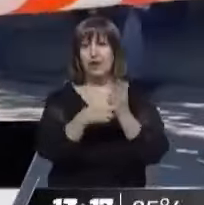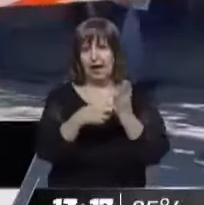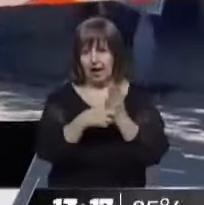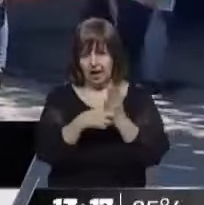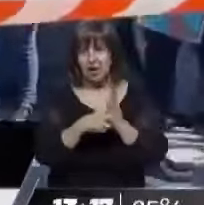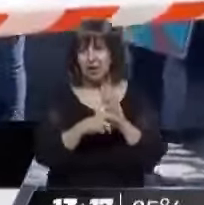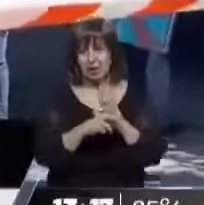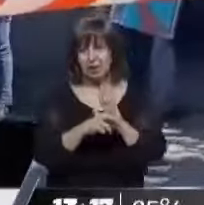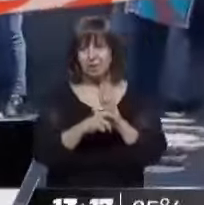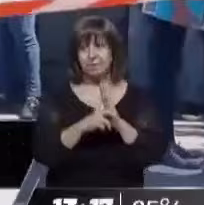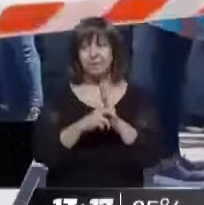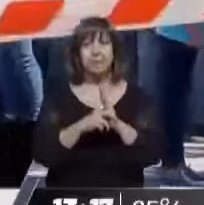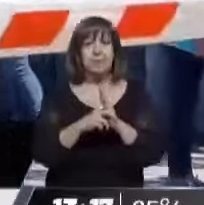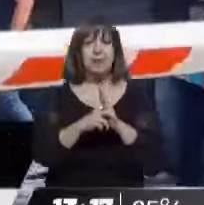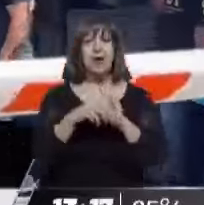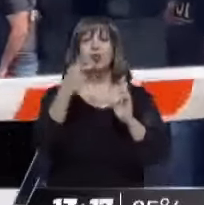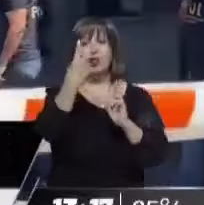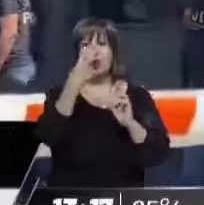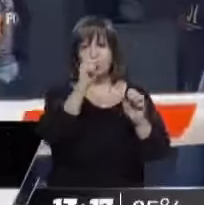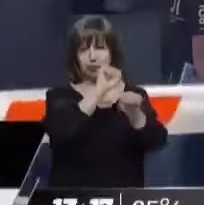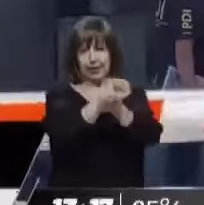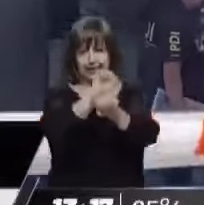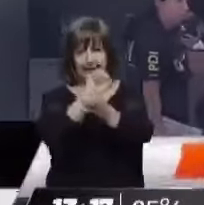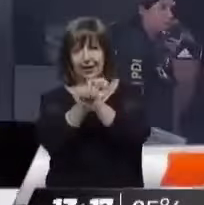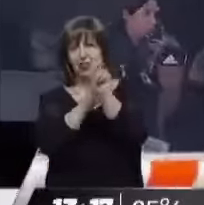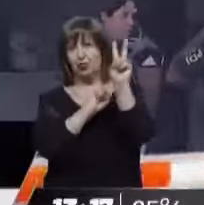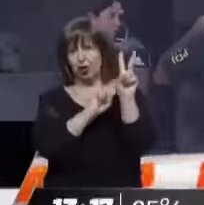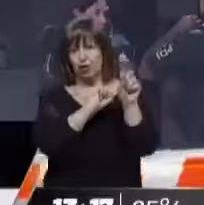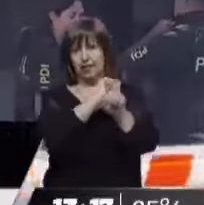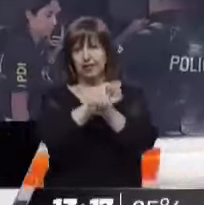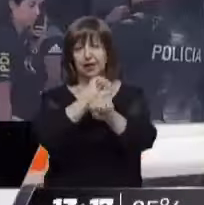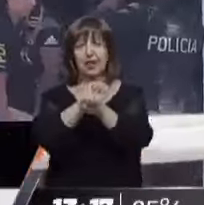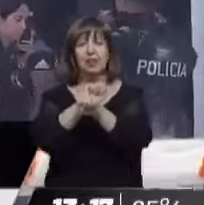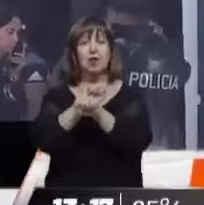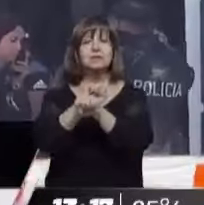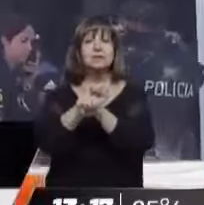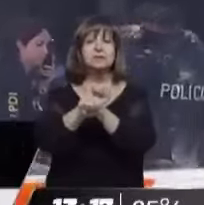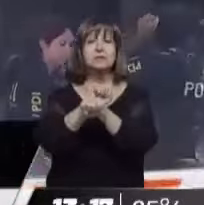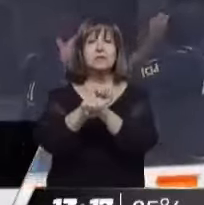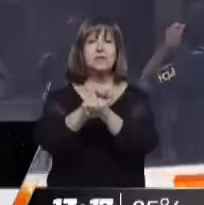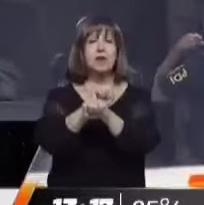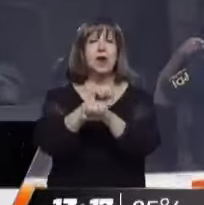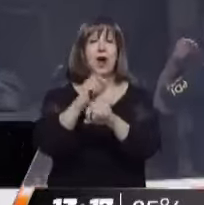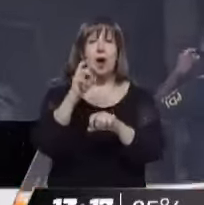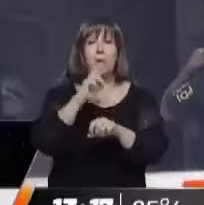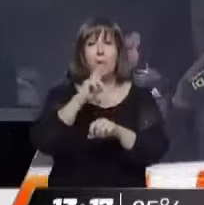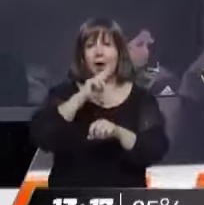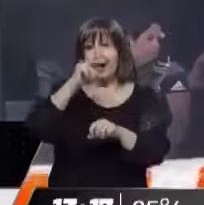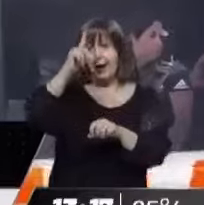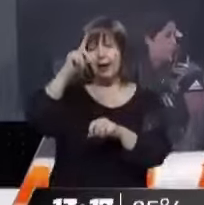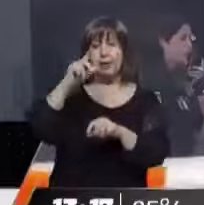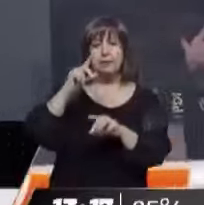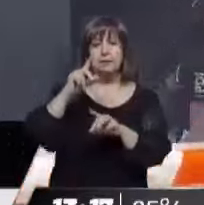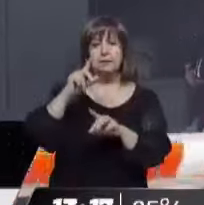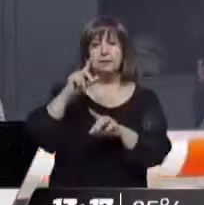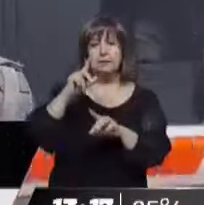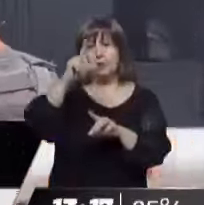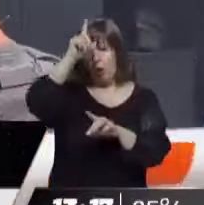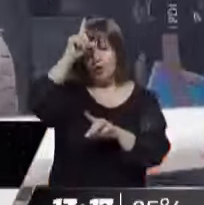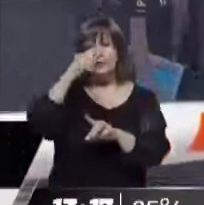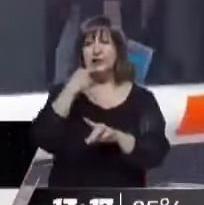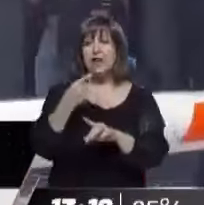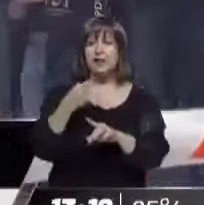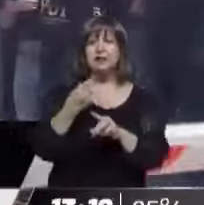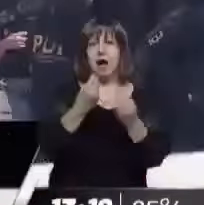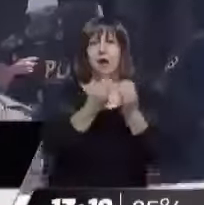Por ahora entonces hemos visto que han sacado a dos personas. Nos decía una policía que son varios los detenidos, pero la verdad que... Chicos,